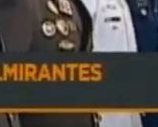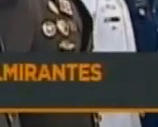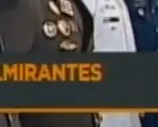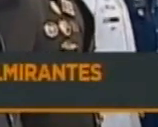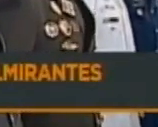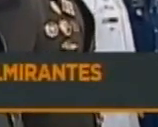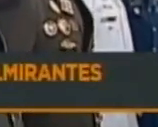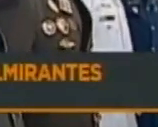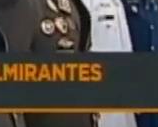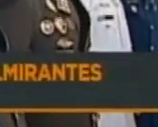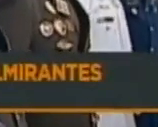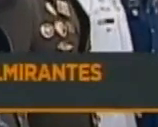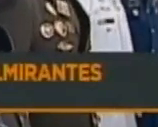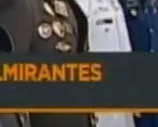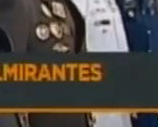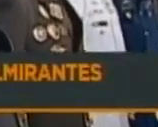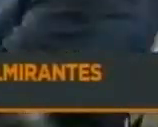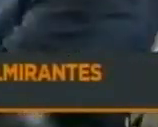Armada Nacional Bolivariana.